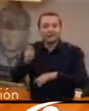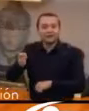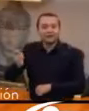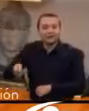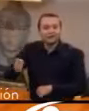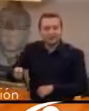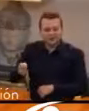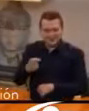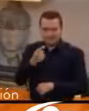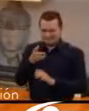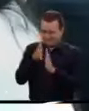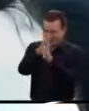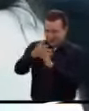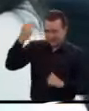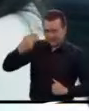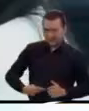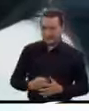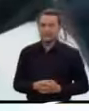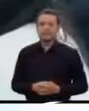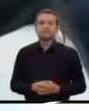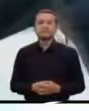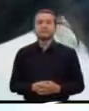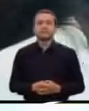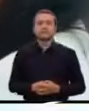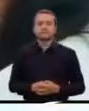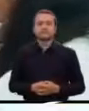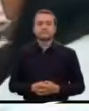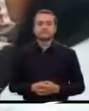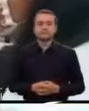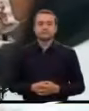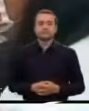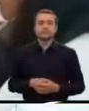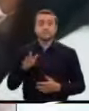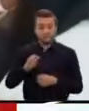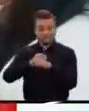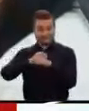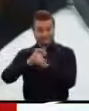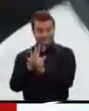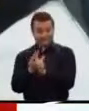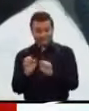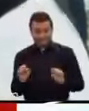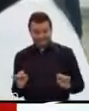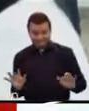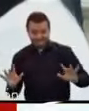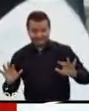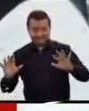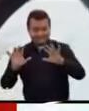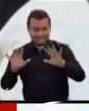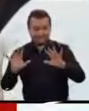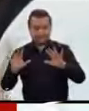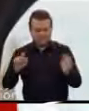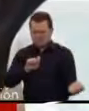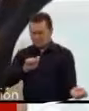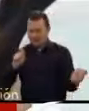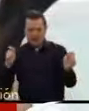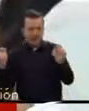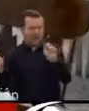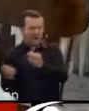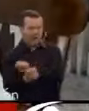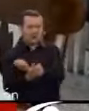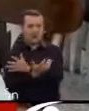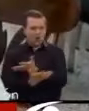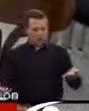tal efecto, suministrar la siguiente La información. pandemia cambió la vida como la conocíamos y este es uno de esos ejemplos. Las bodas, que por estos